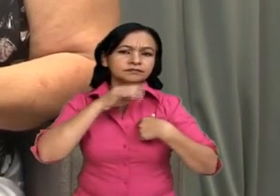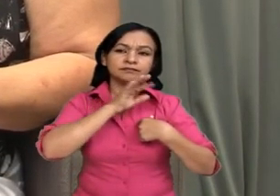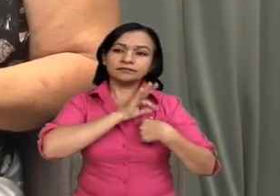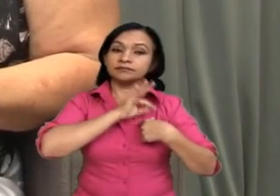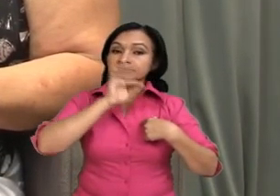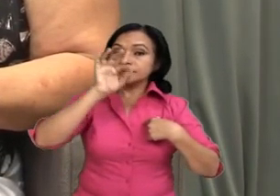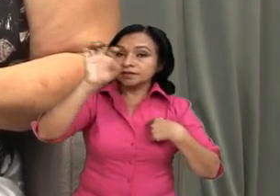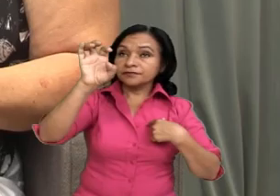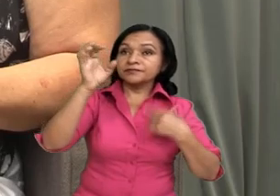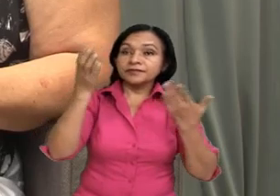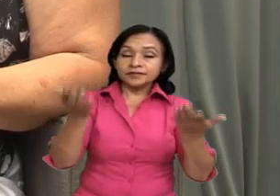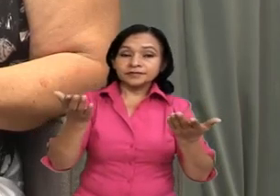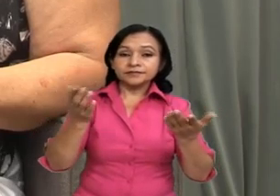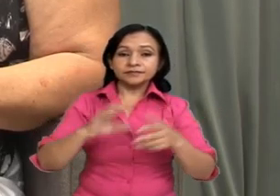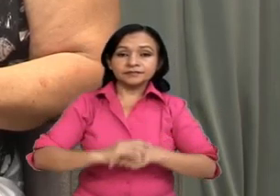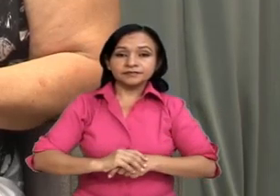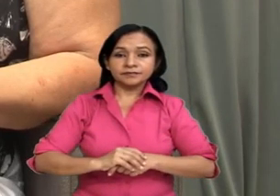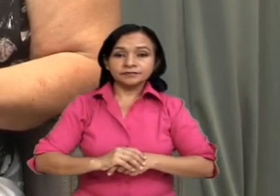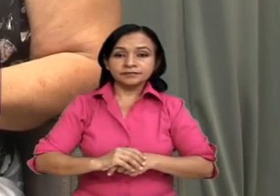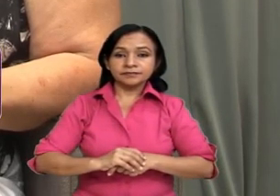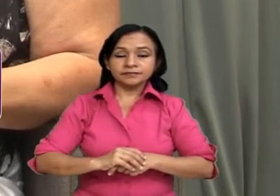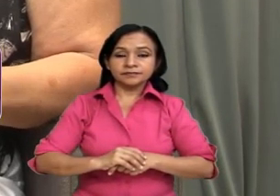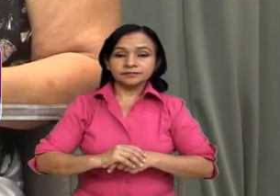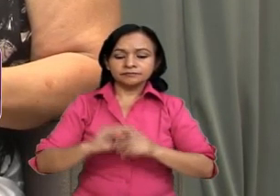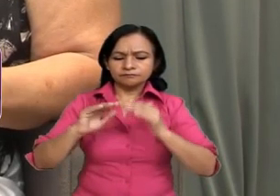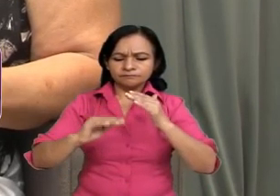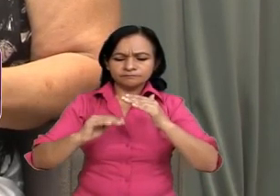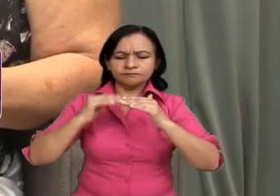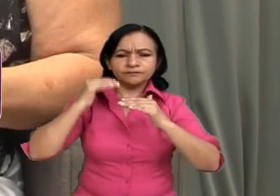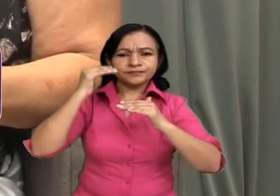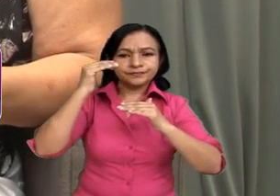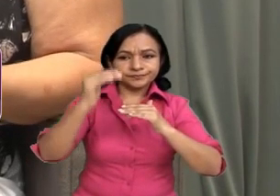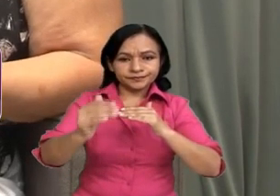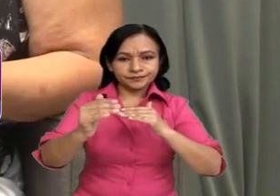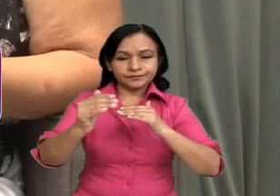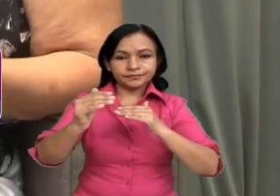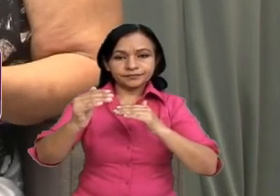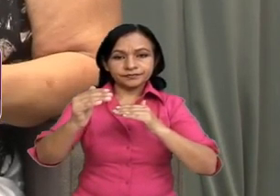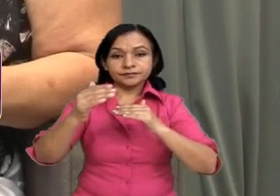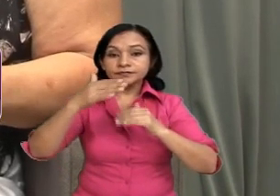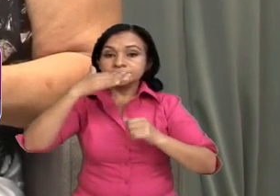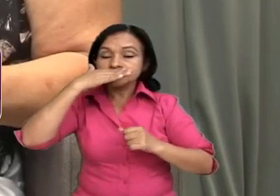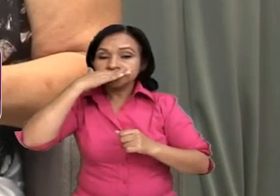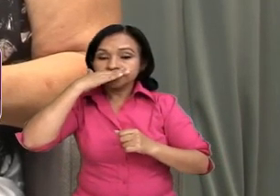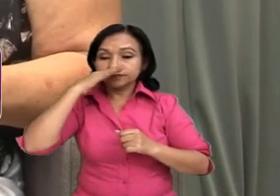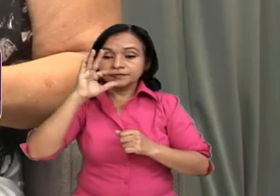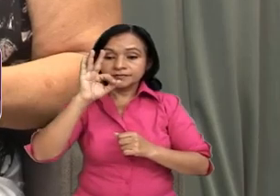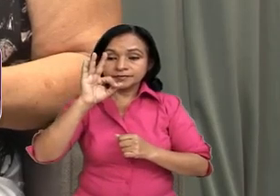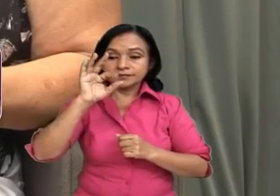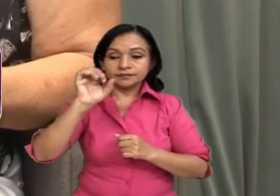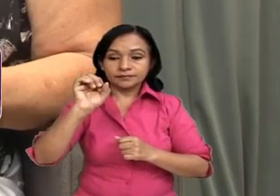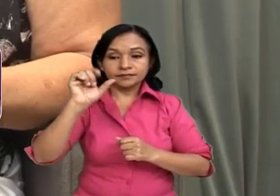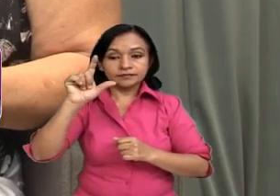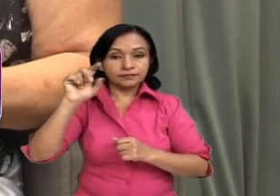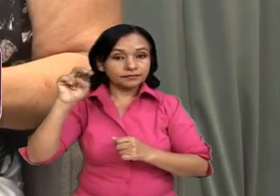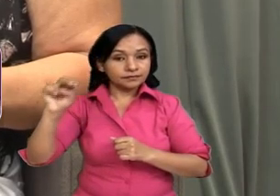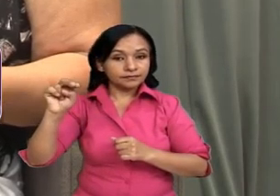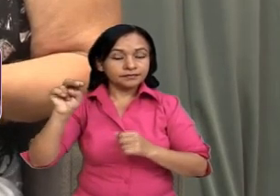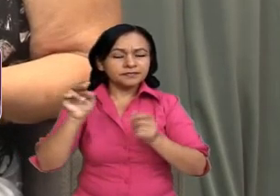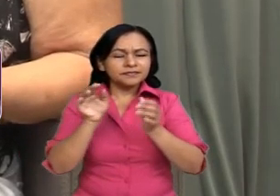de que el paso que dio el Frente Sandinista fue